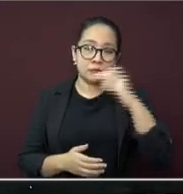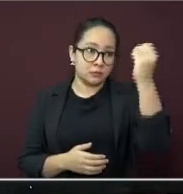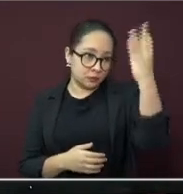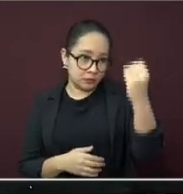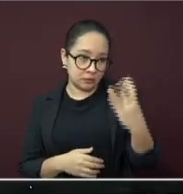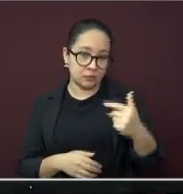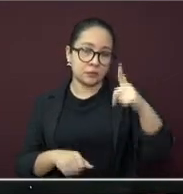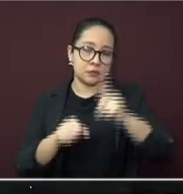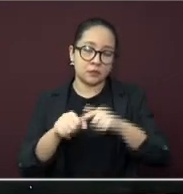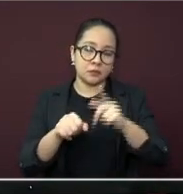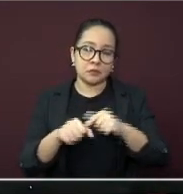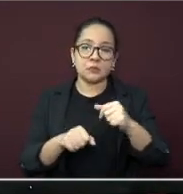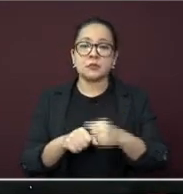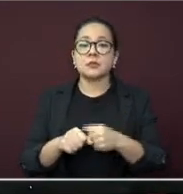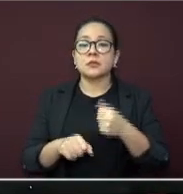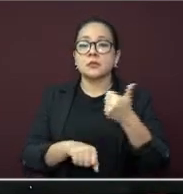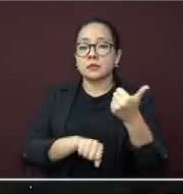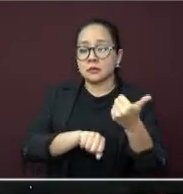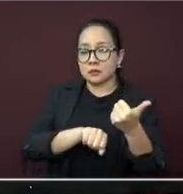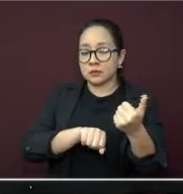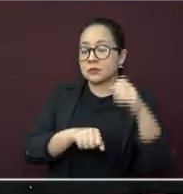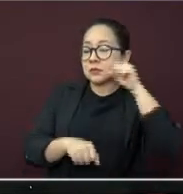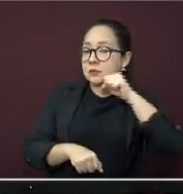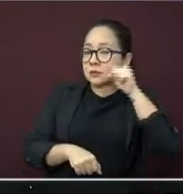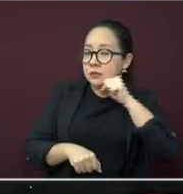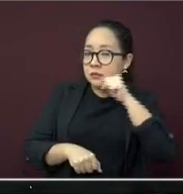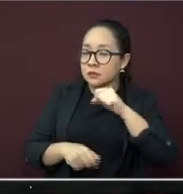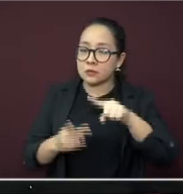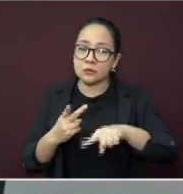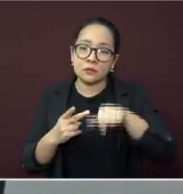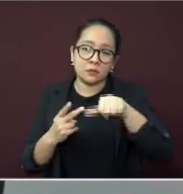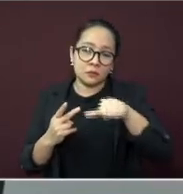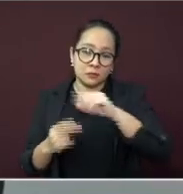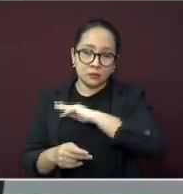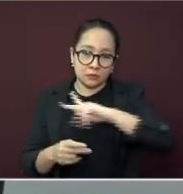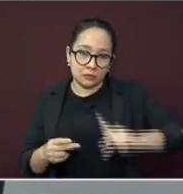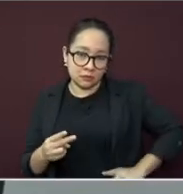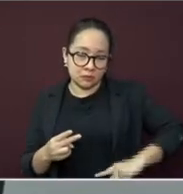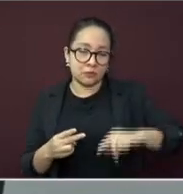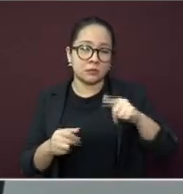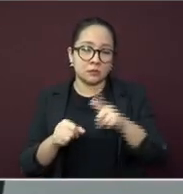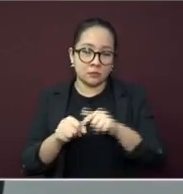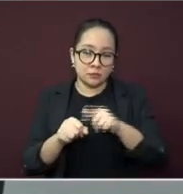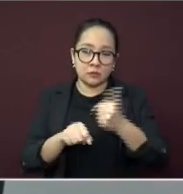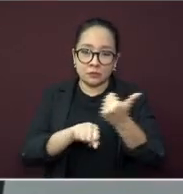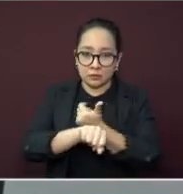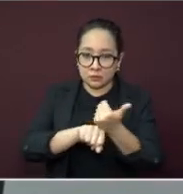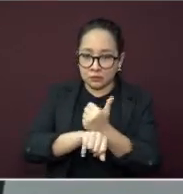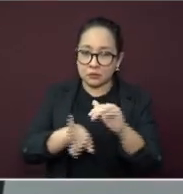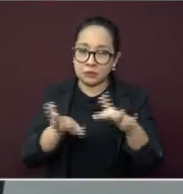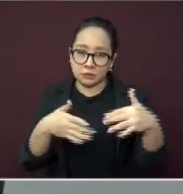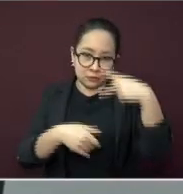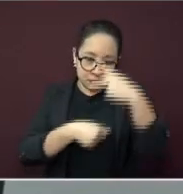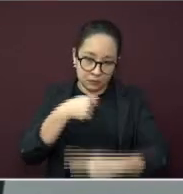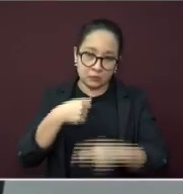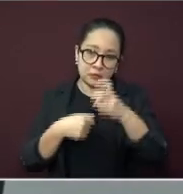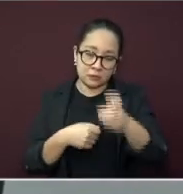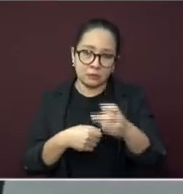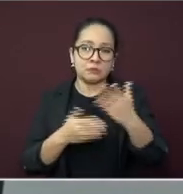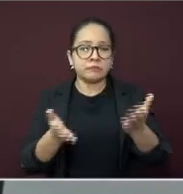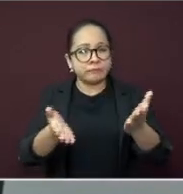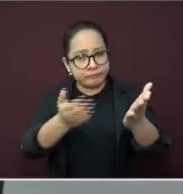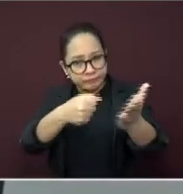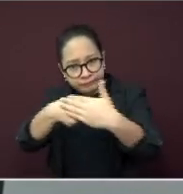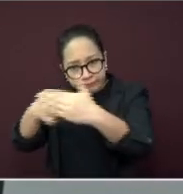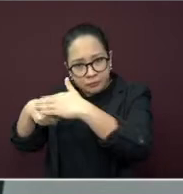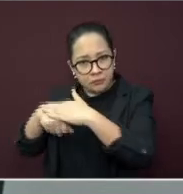alto y 16 municipios en riesgo moderado los seguimos invitando a acudir a su centro de salud más cercano